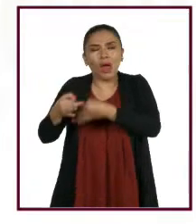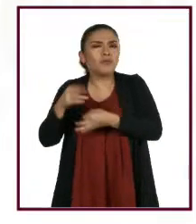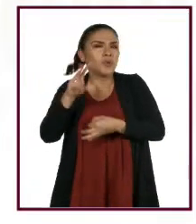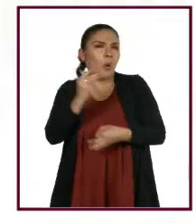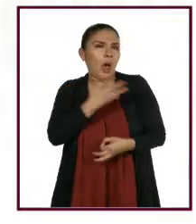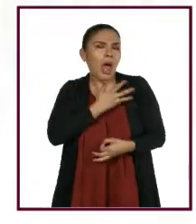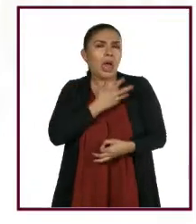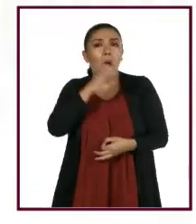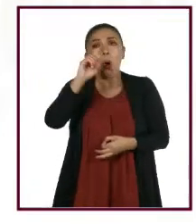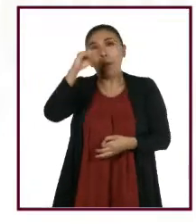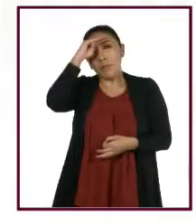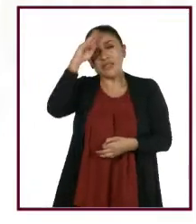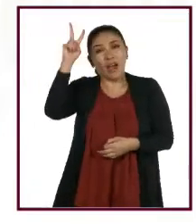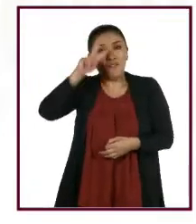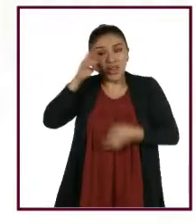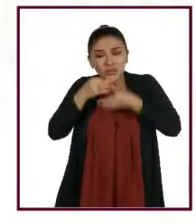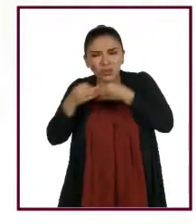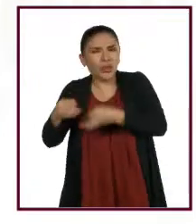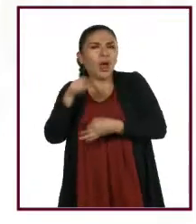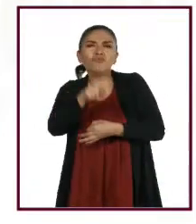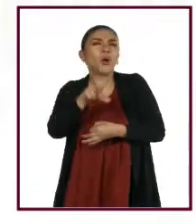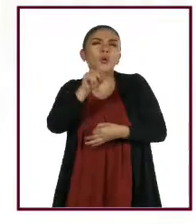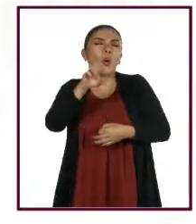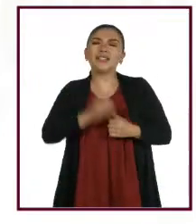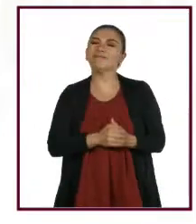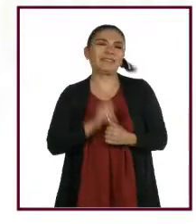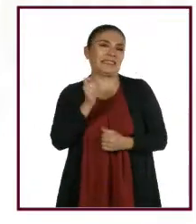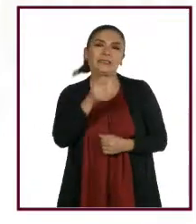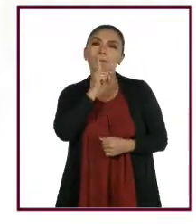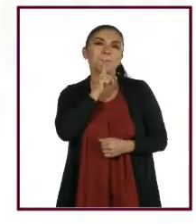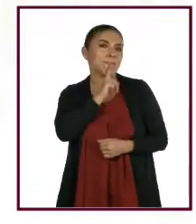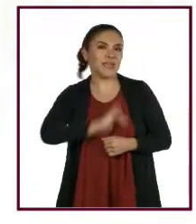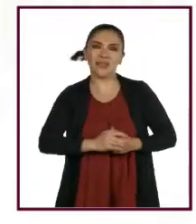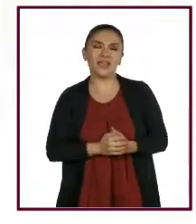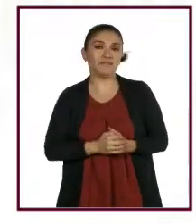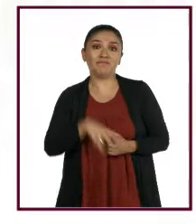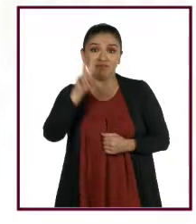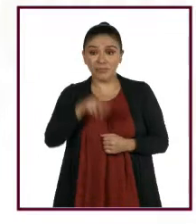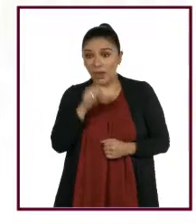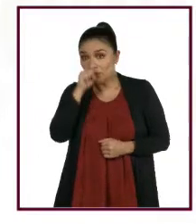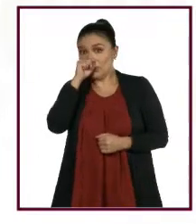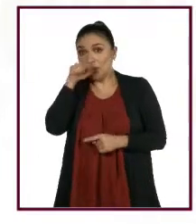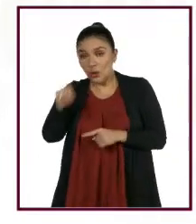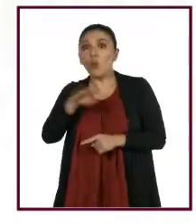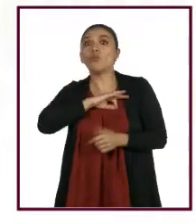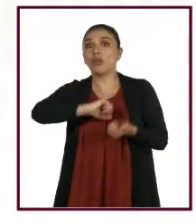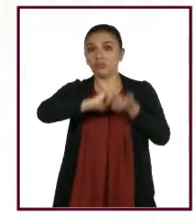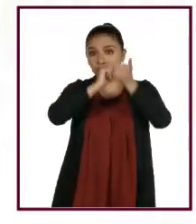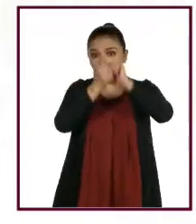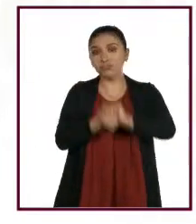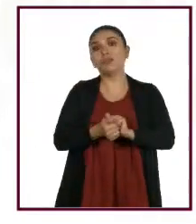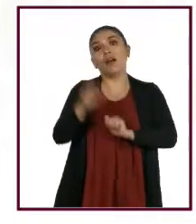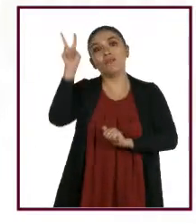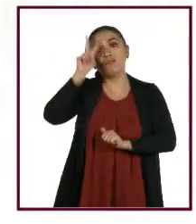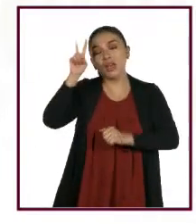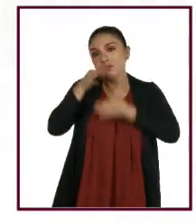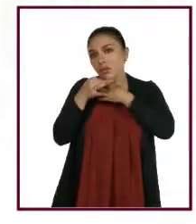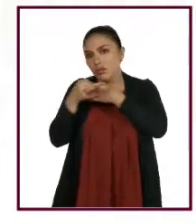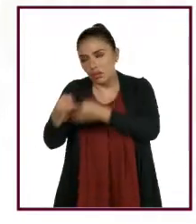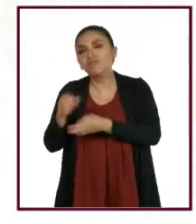generar una adicción o una dependencia. Pues eso es falso. Los inhalables también pudieran llegar a generar